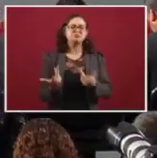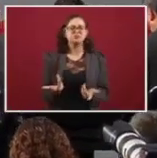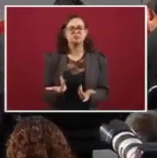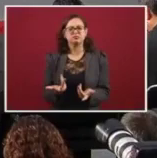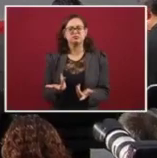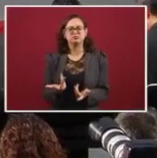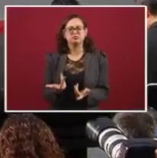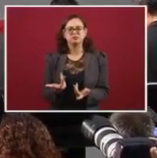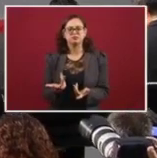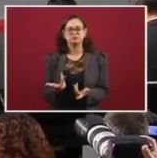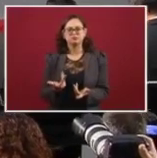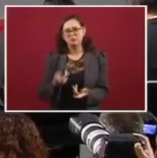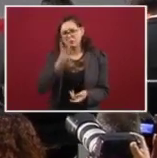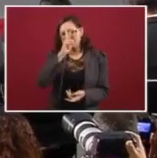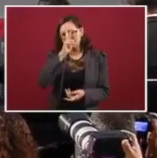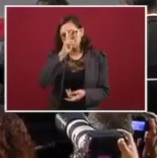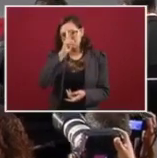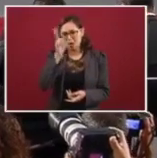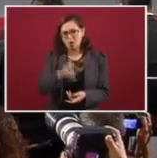combustibles,